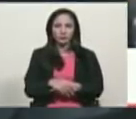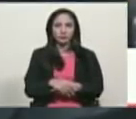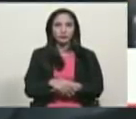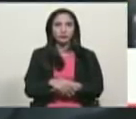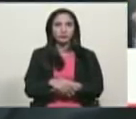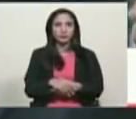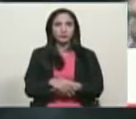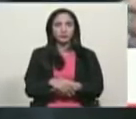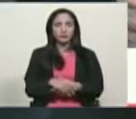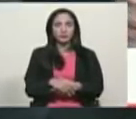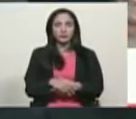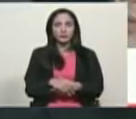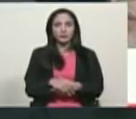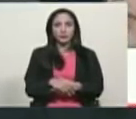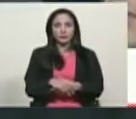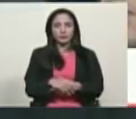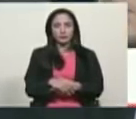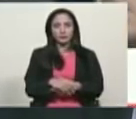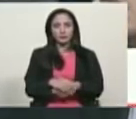a